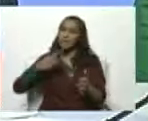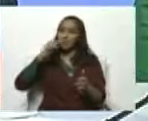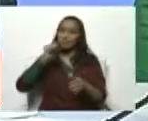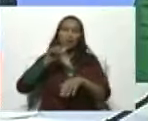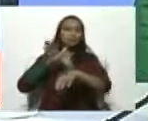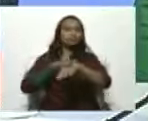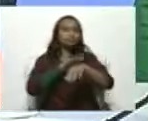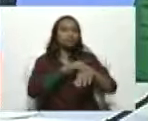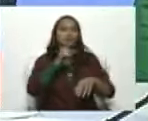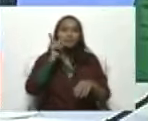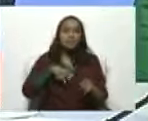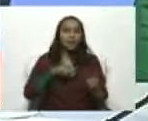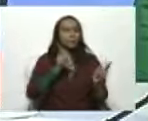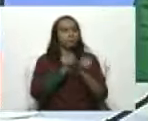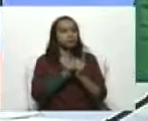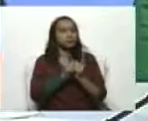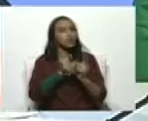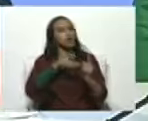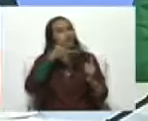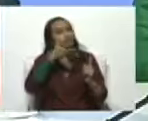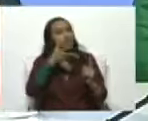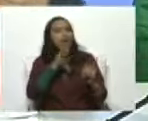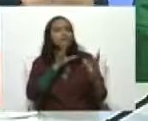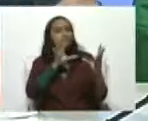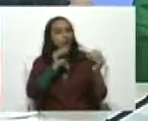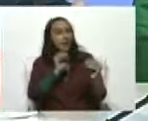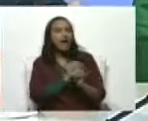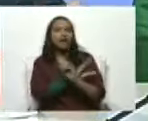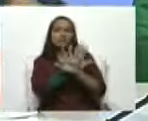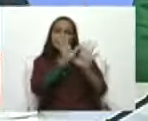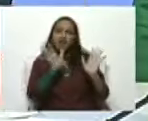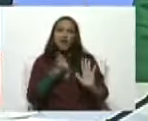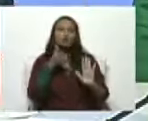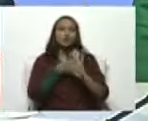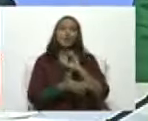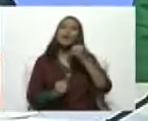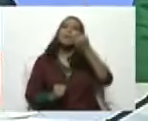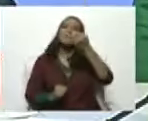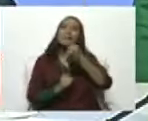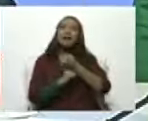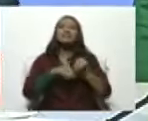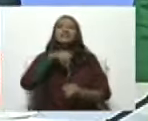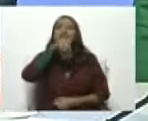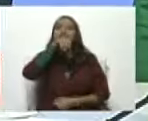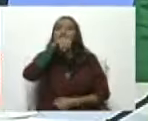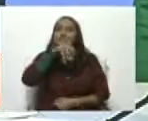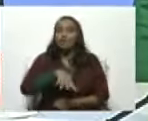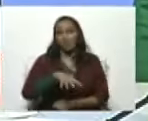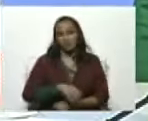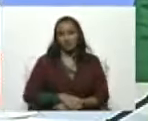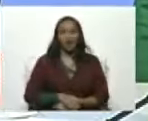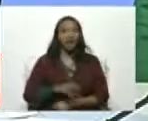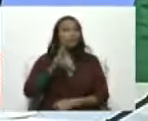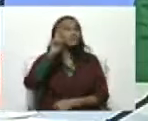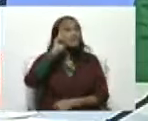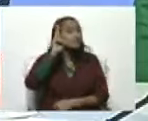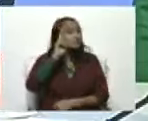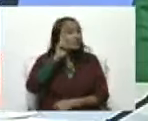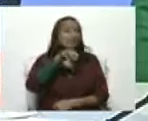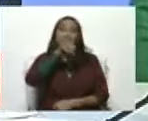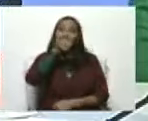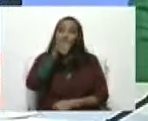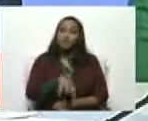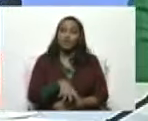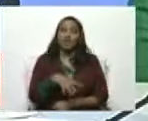para vencer. Convencer para vencer. ¿Es vencer con qué? Con argumentos. Con razones.